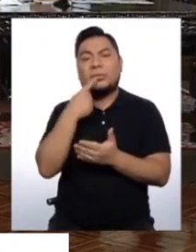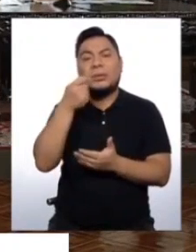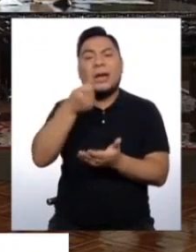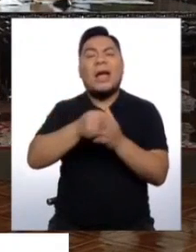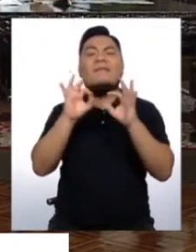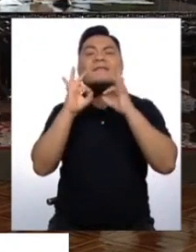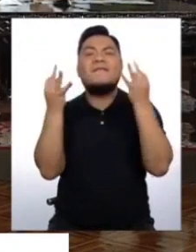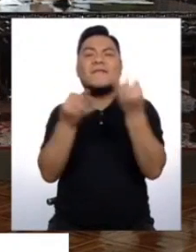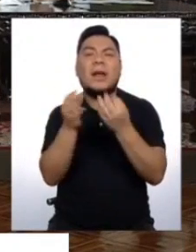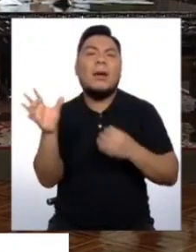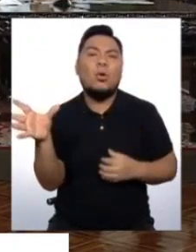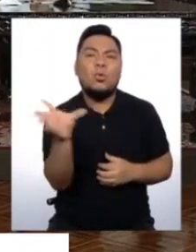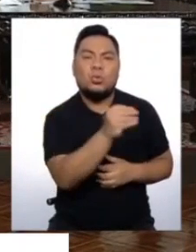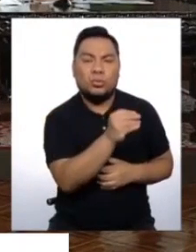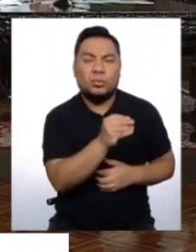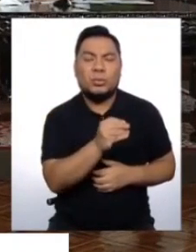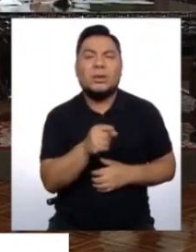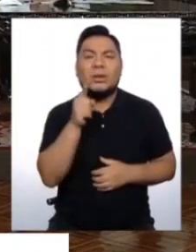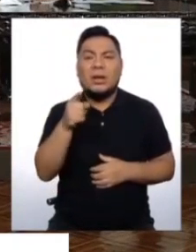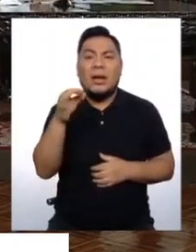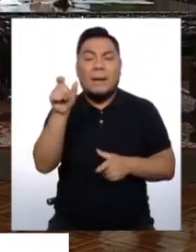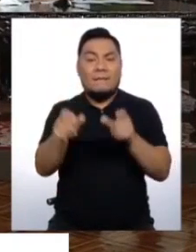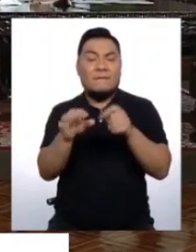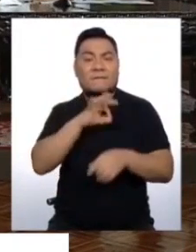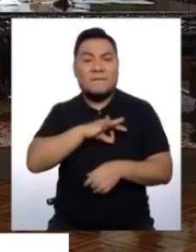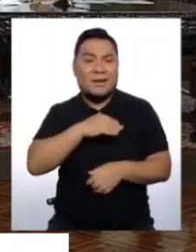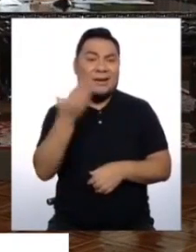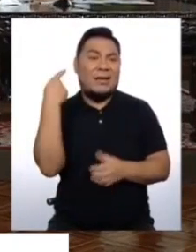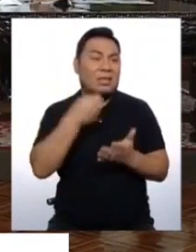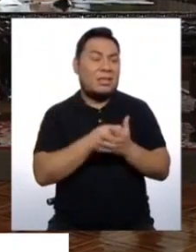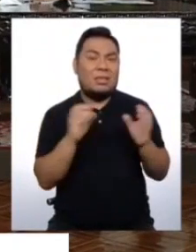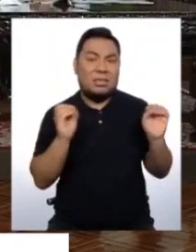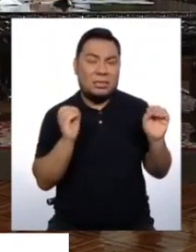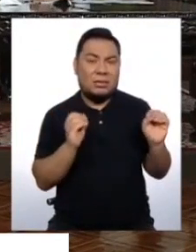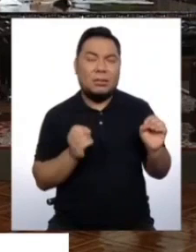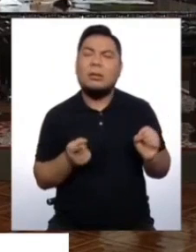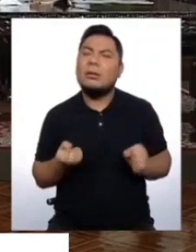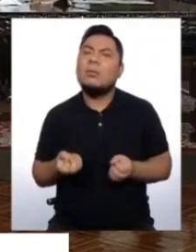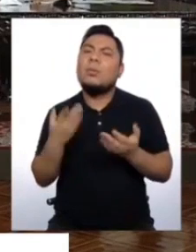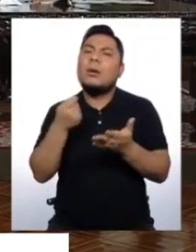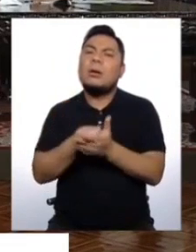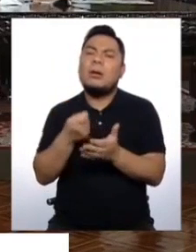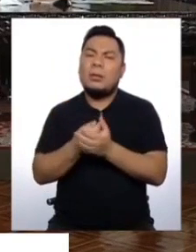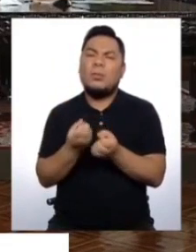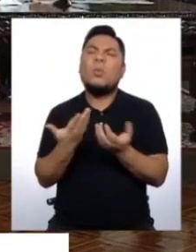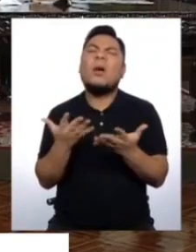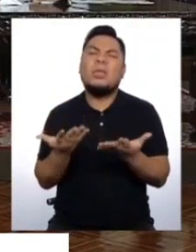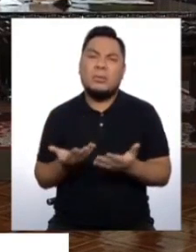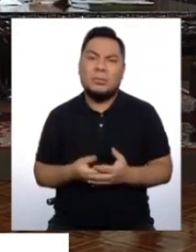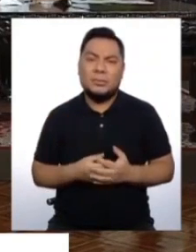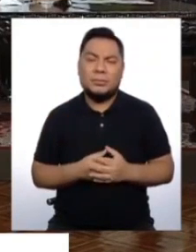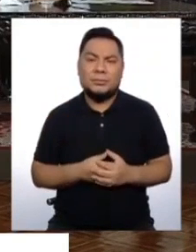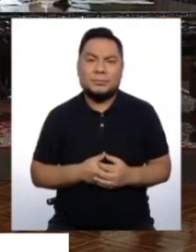otras familias que no salieron beneficiadas en la primera lista, ¿con cuánto presupuesto se cuenta?